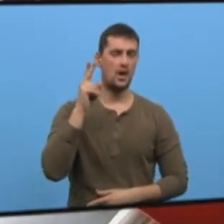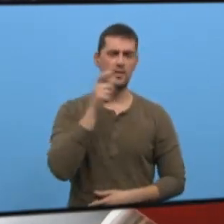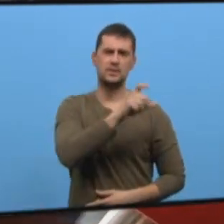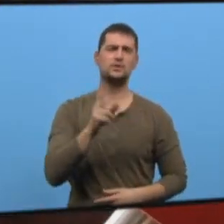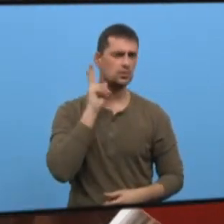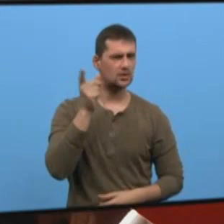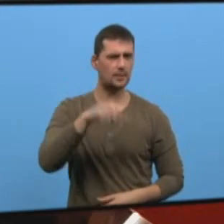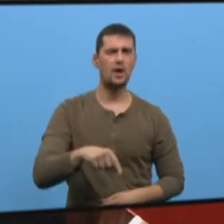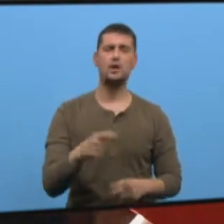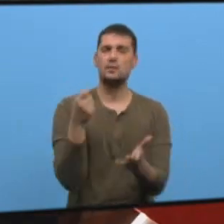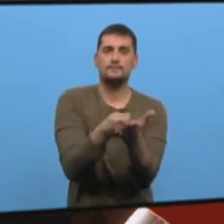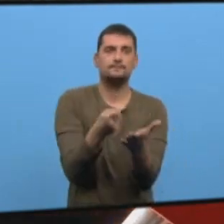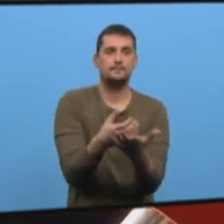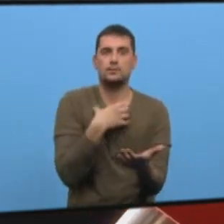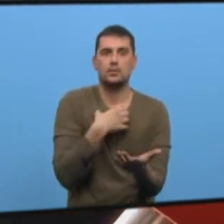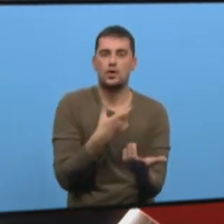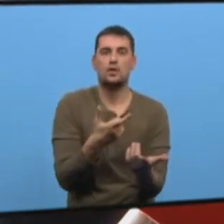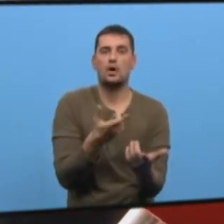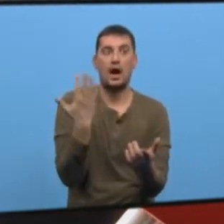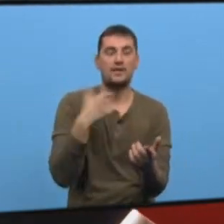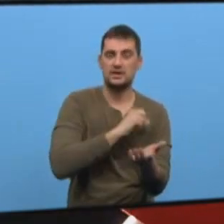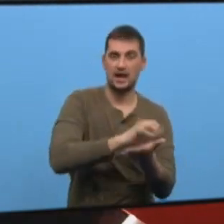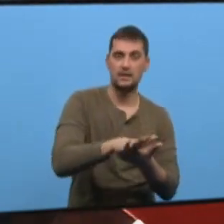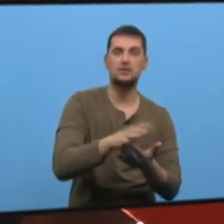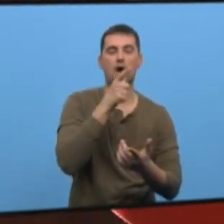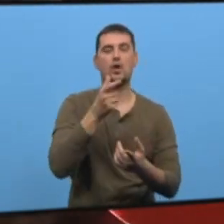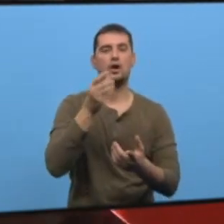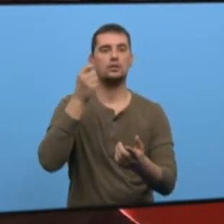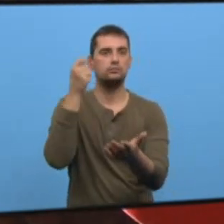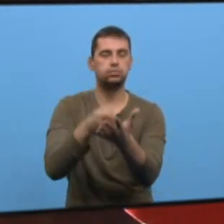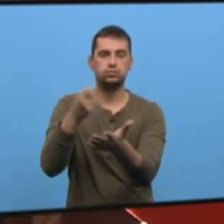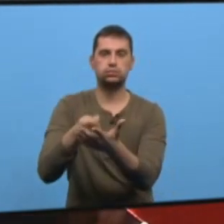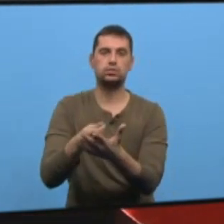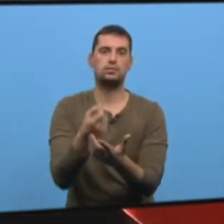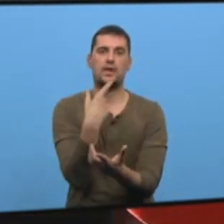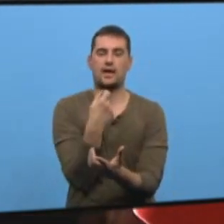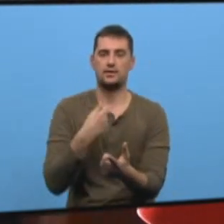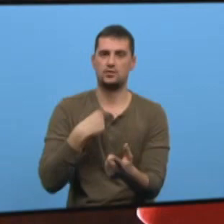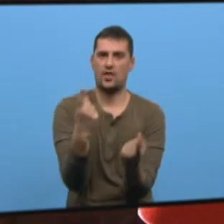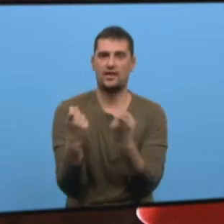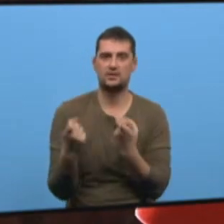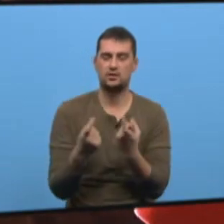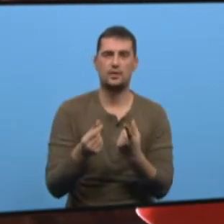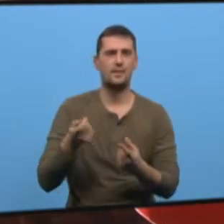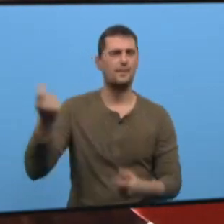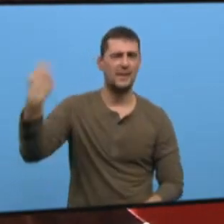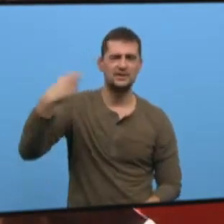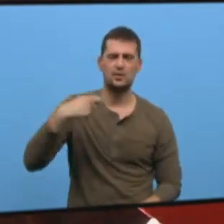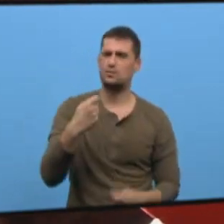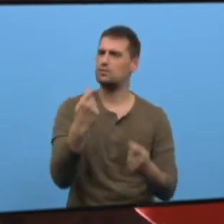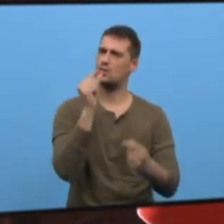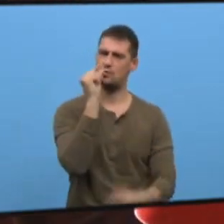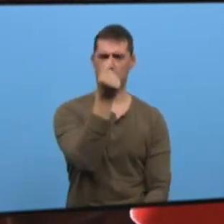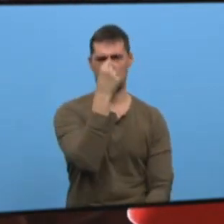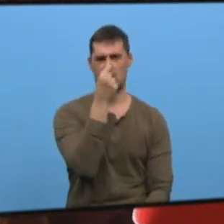sonada pab Teo que pagar medicamentos que compro O sea que necesito pensión muy pequena Como